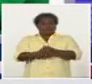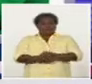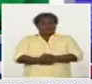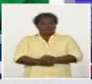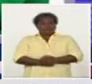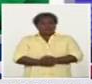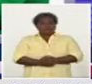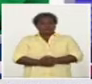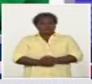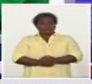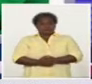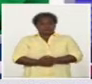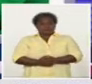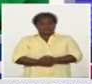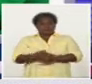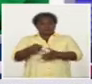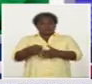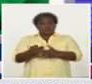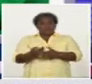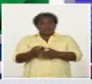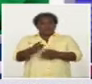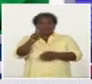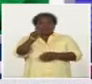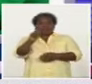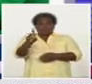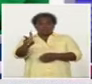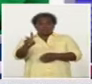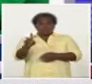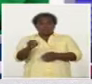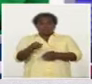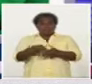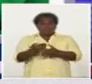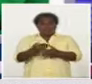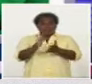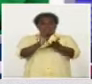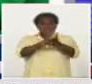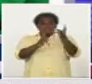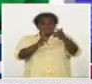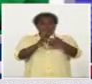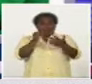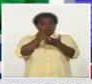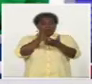En los primeros días, 12 días del mes de mayo, se han confirmado en Cuba